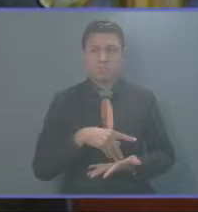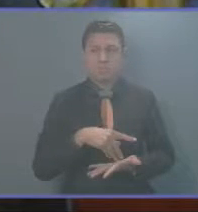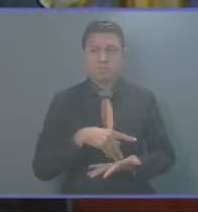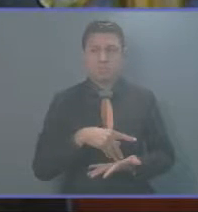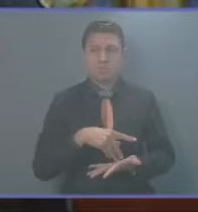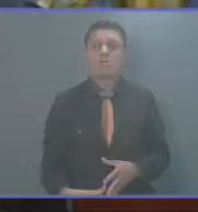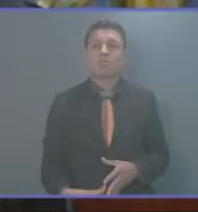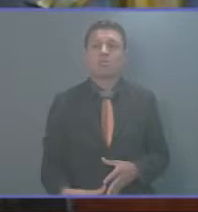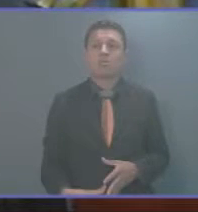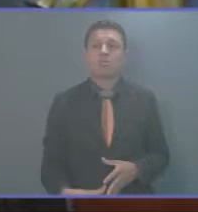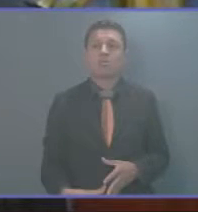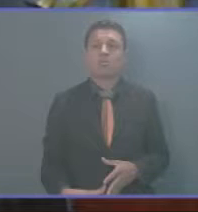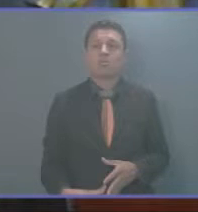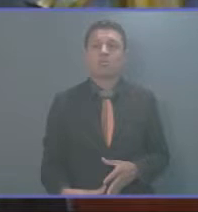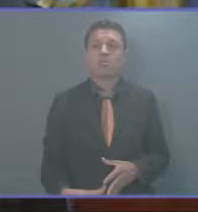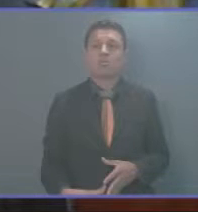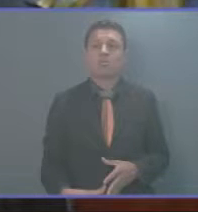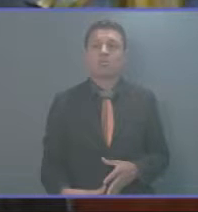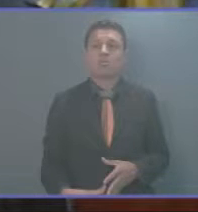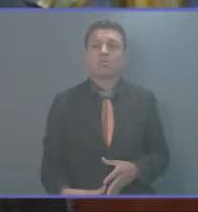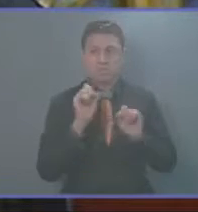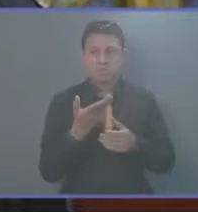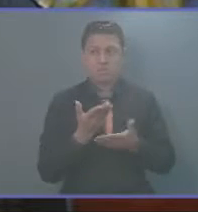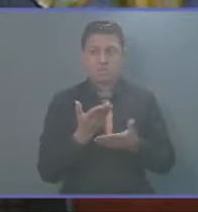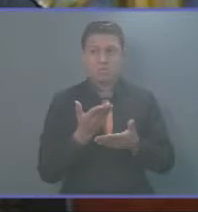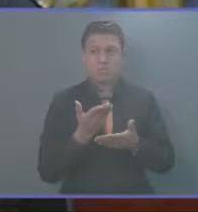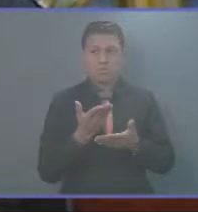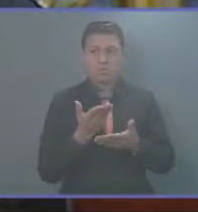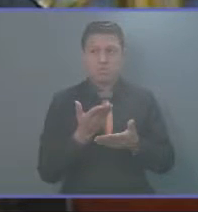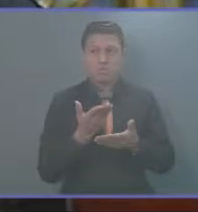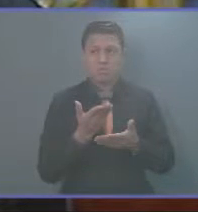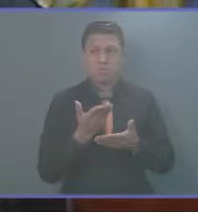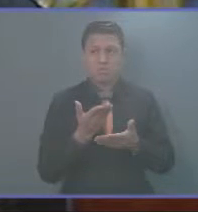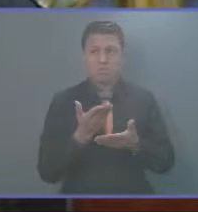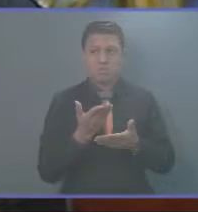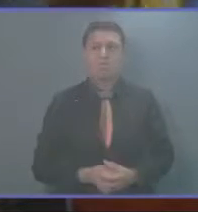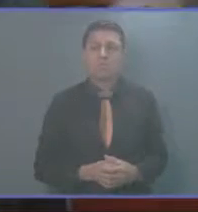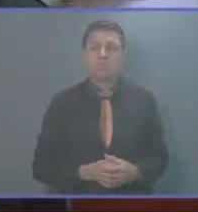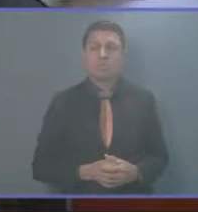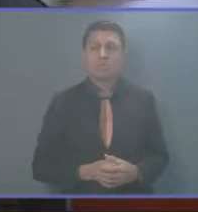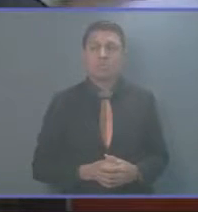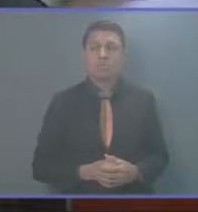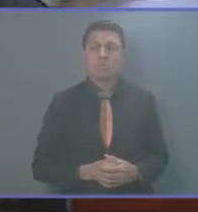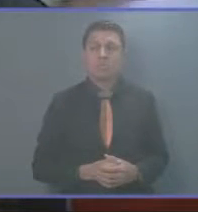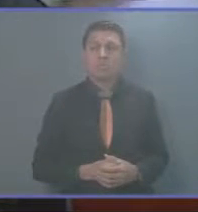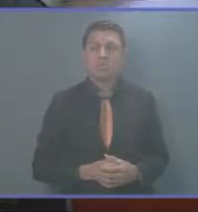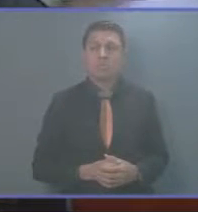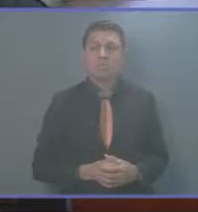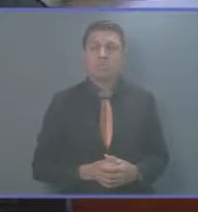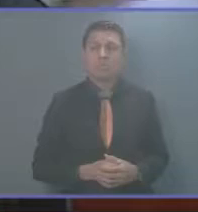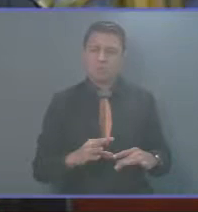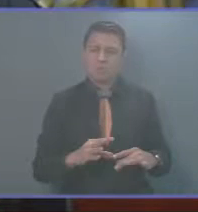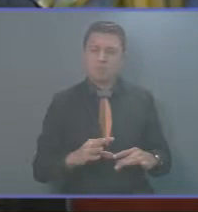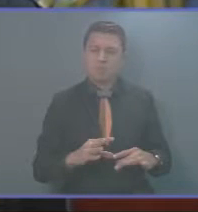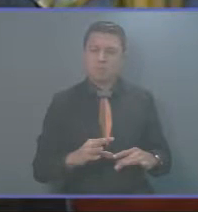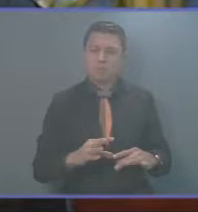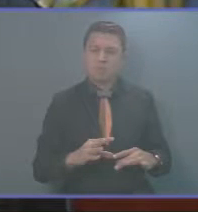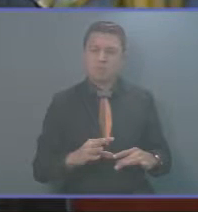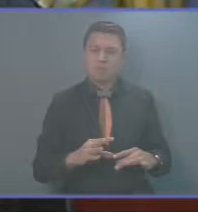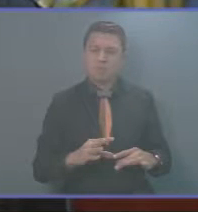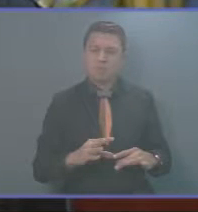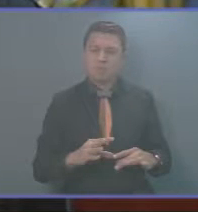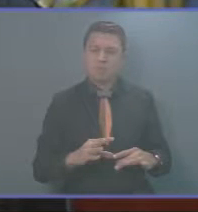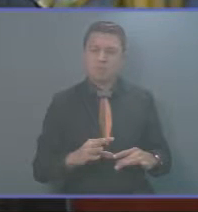He solicitado la palabra para pedir modificación de agenda, pero antes quiero saludar a este